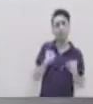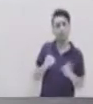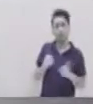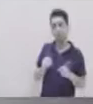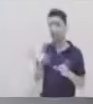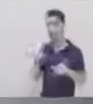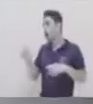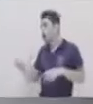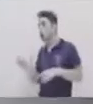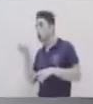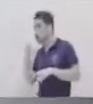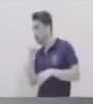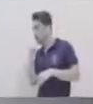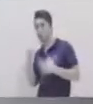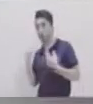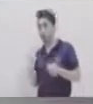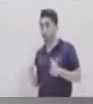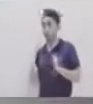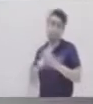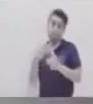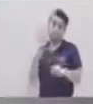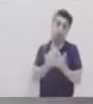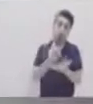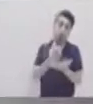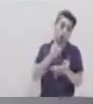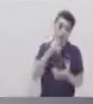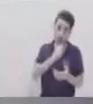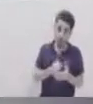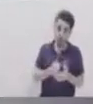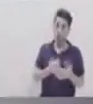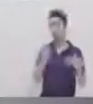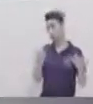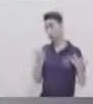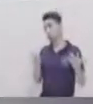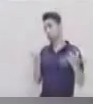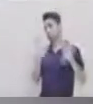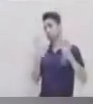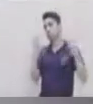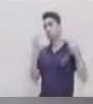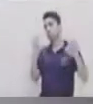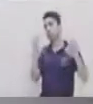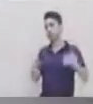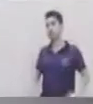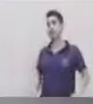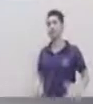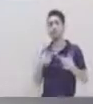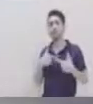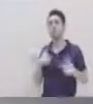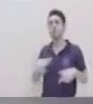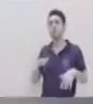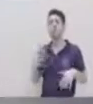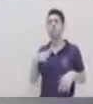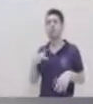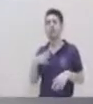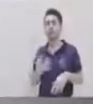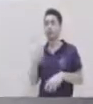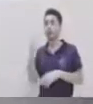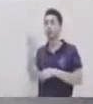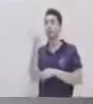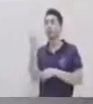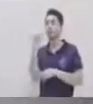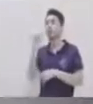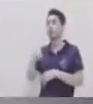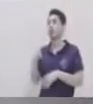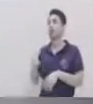de realizar algo. Si no hay la posibilidad económica en estos momentos, por ejemplo, pues tratar de vivir con lo que tenemos, ¿verdad? Porque